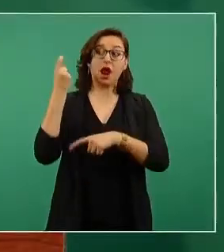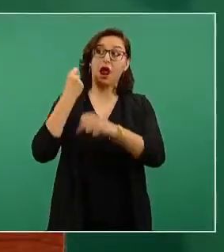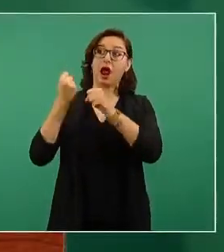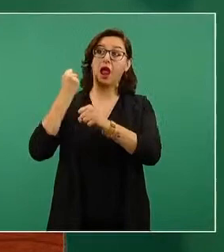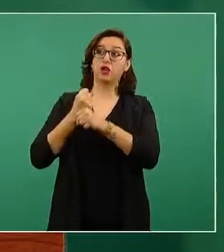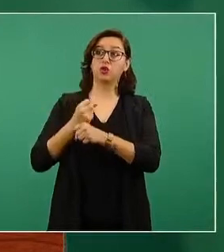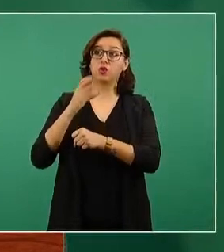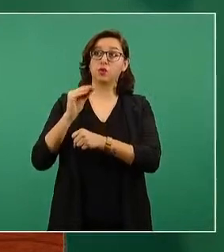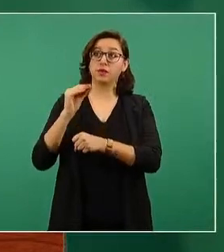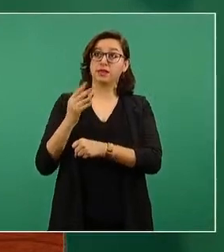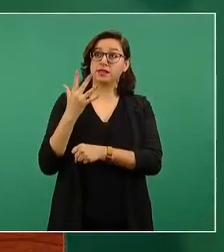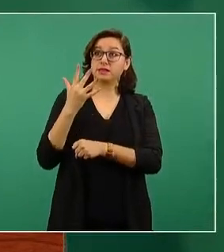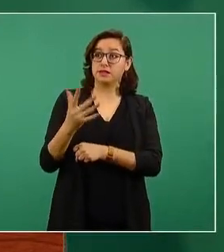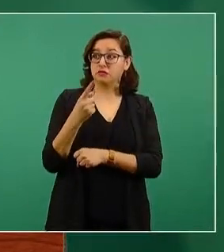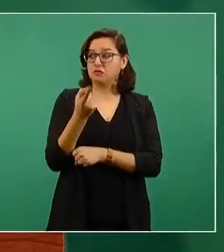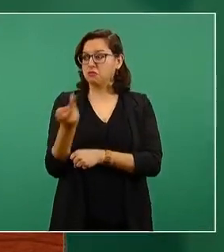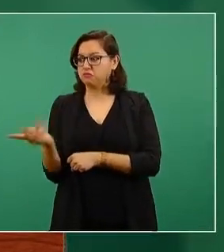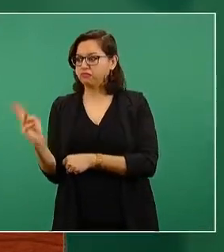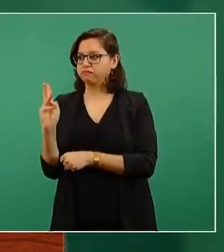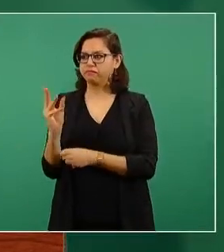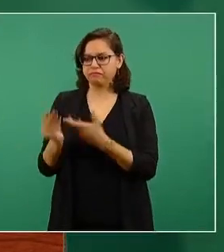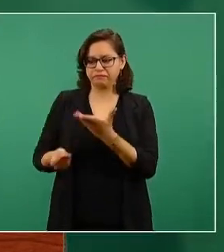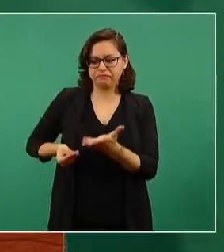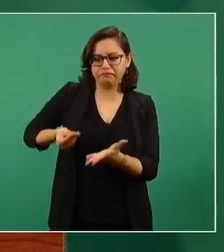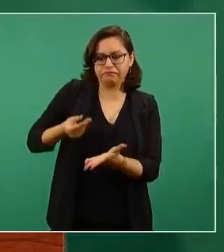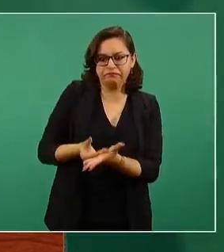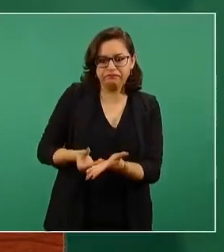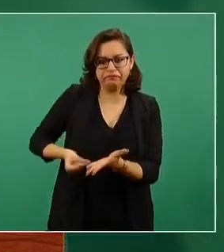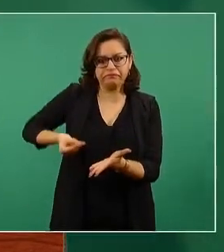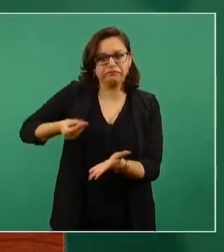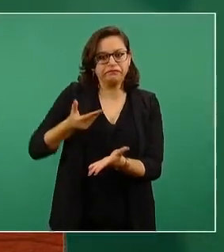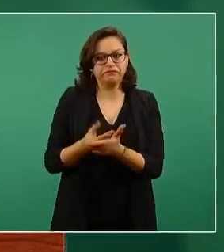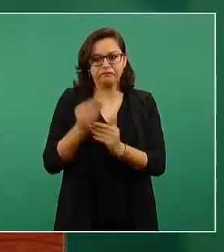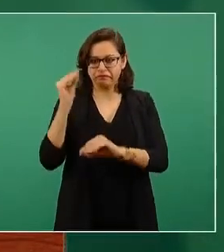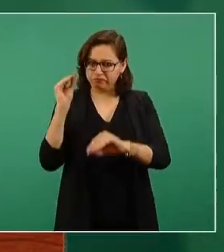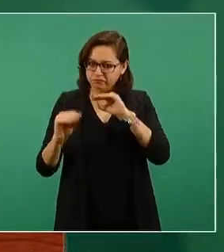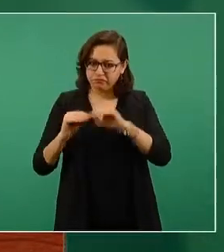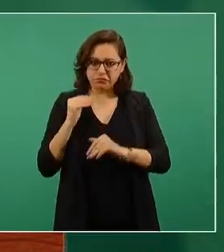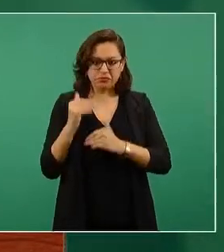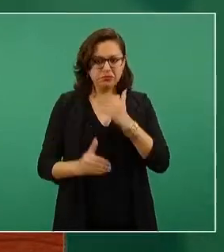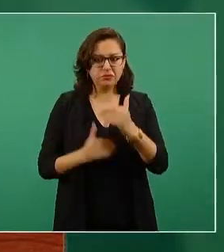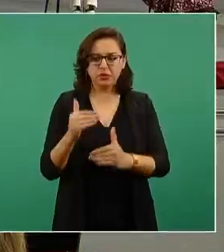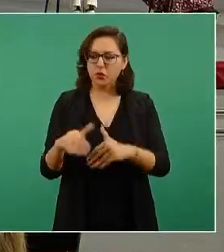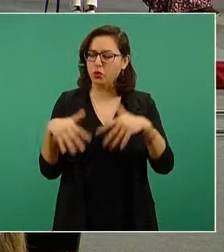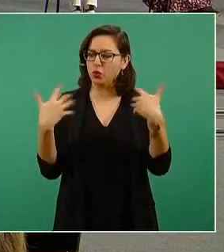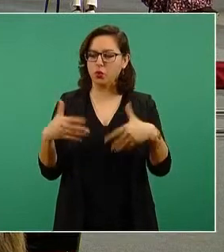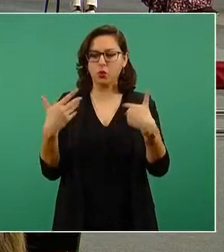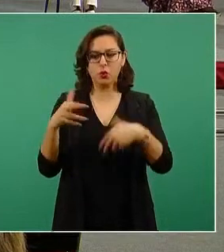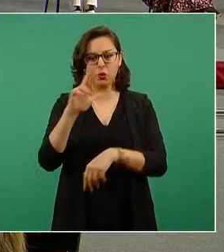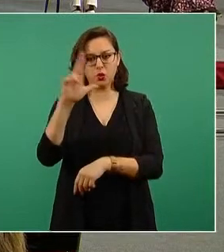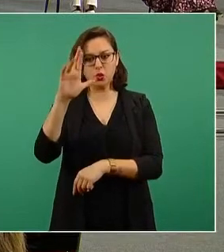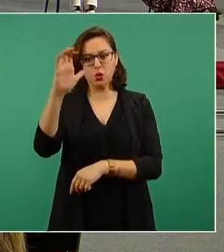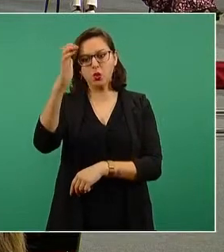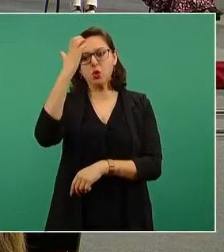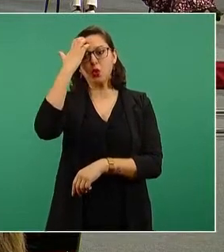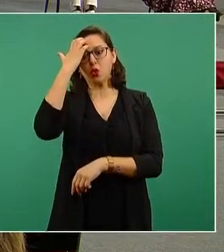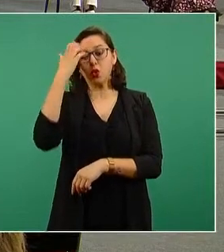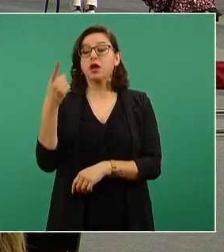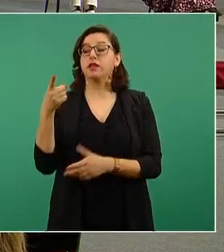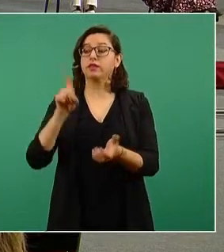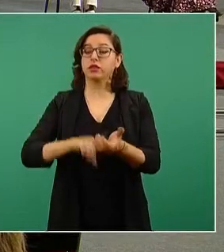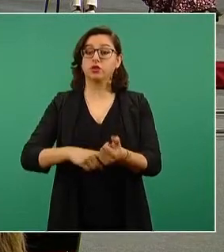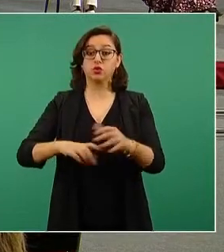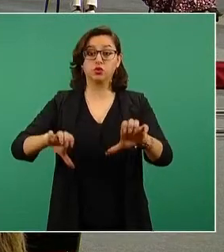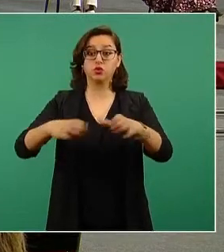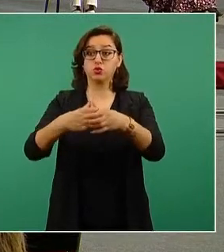95, que contribuyeron grandemente a esta agenda y a los avances de la misma, y que lo siguen haciendo cada día desde sus comunidades, desde